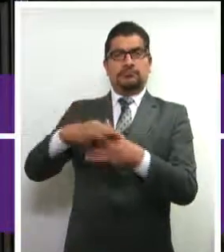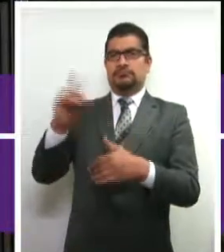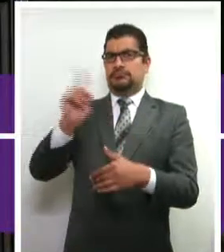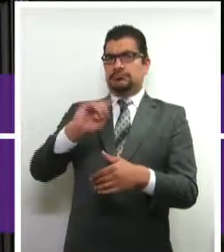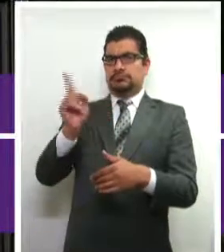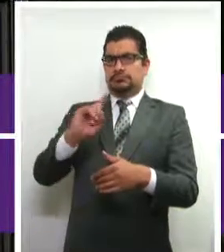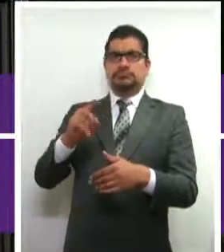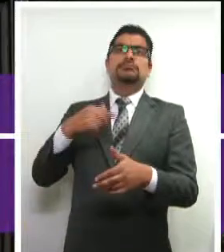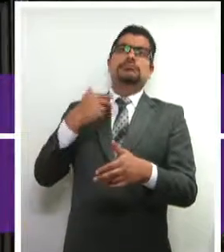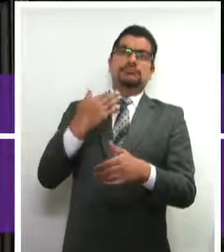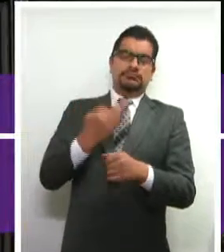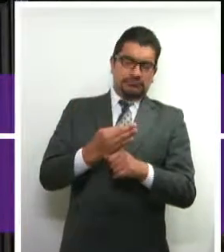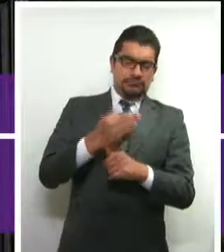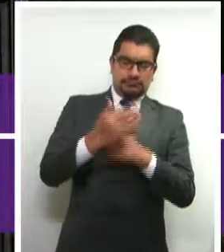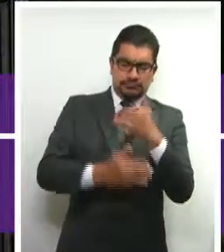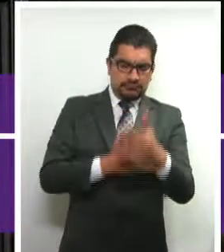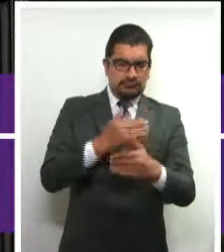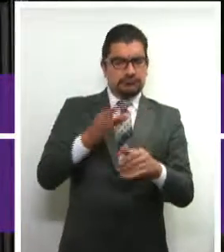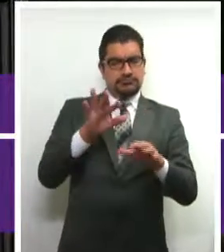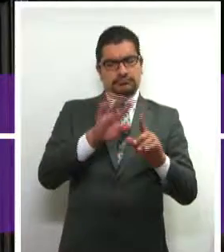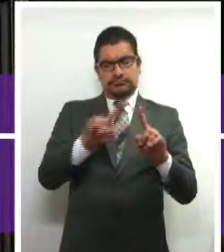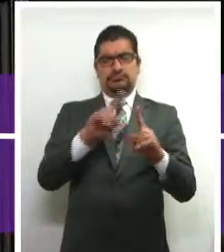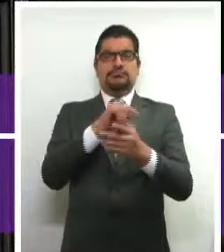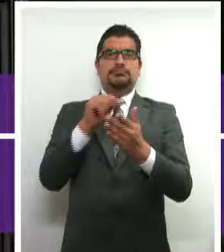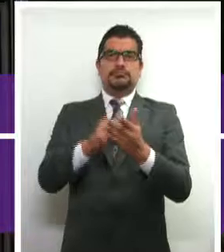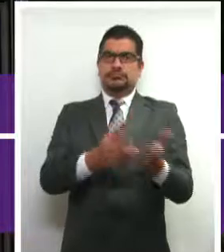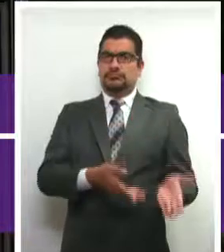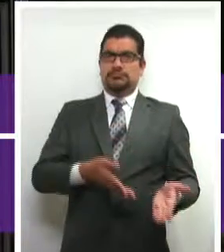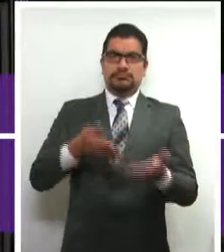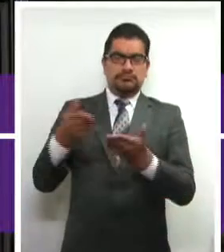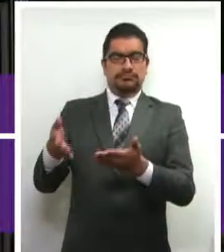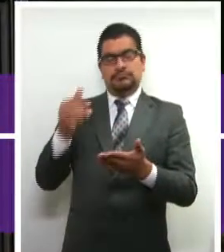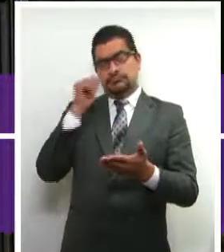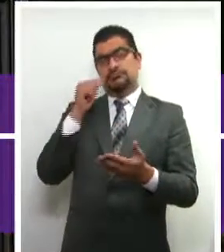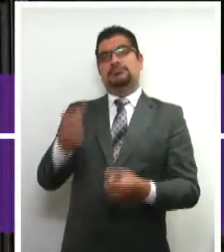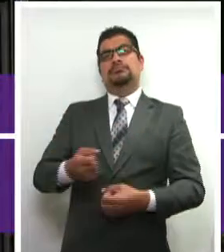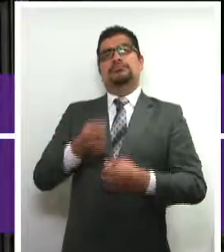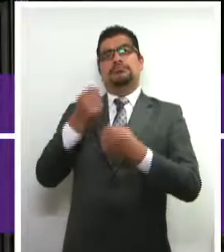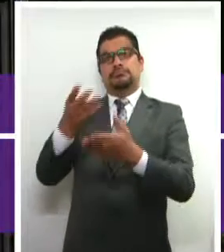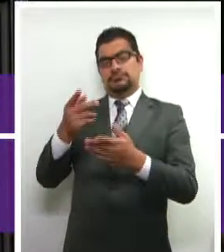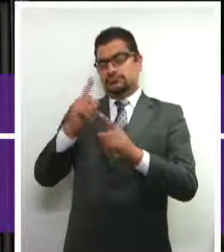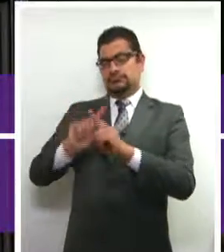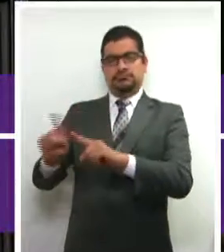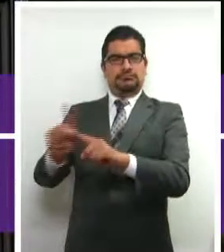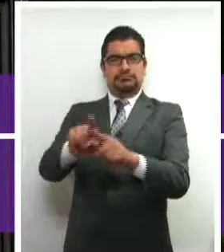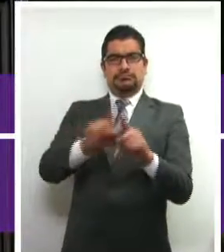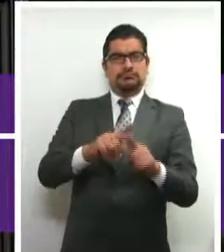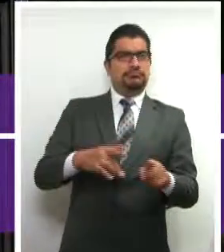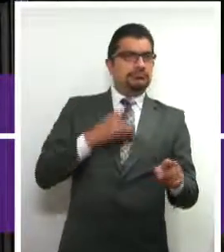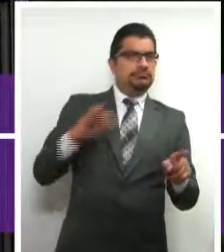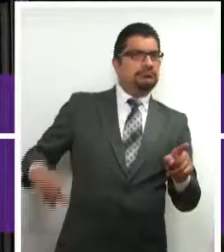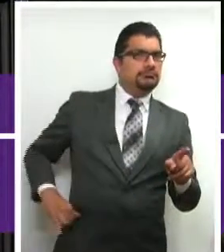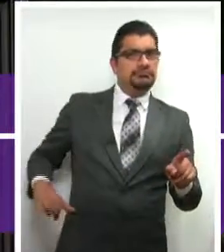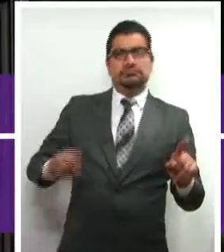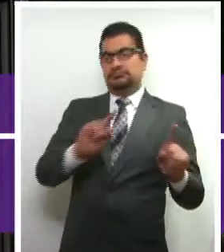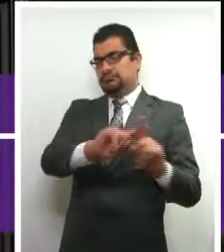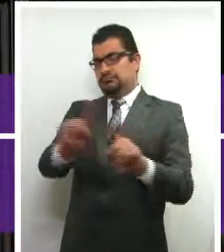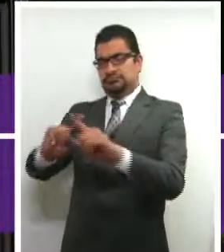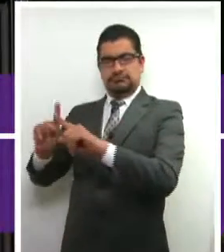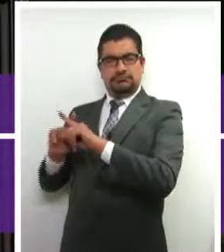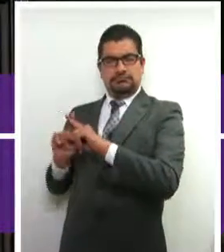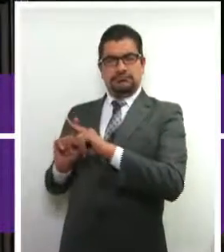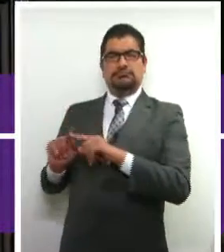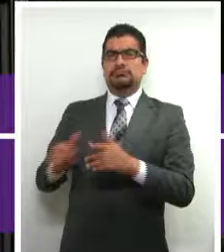a partir de la existencia de un espacio que se expresan la diversidad de intereses ciudadanos.